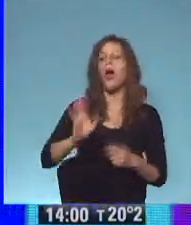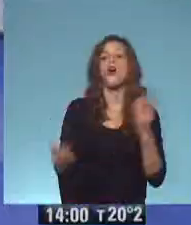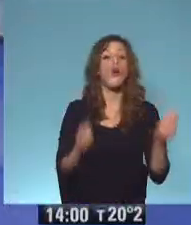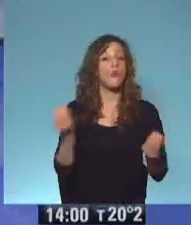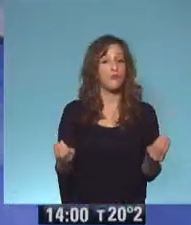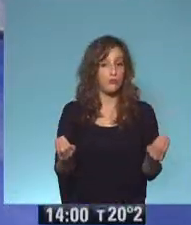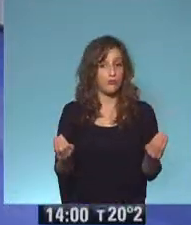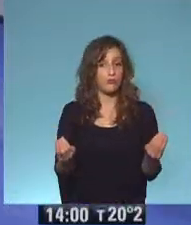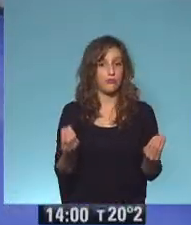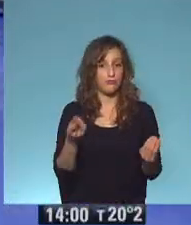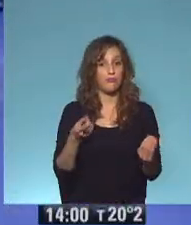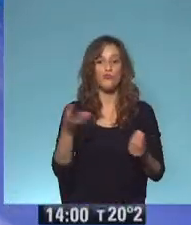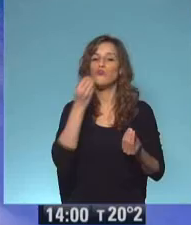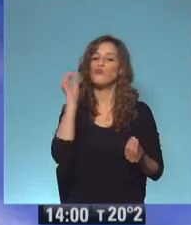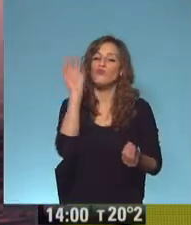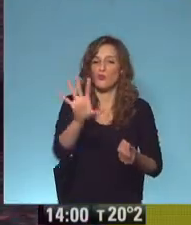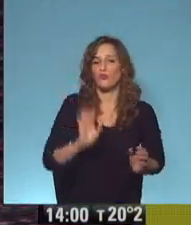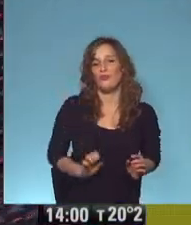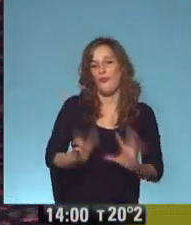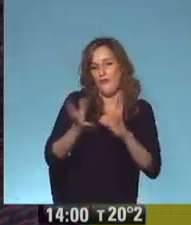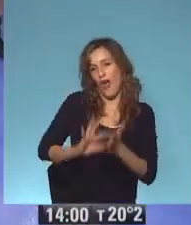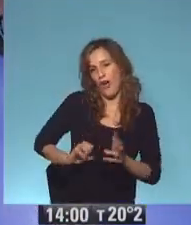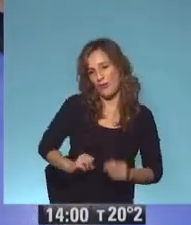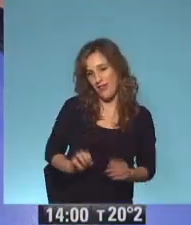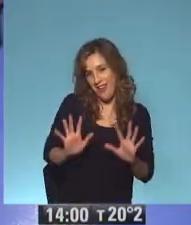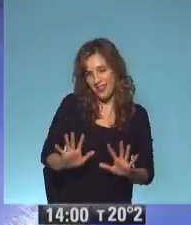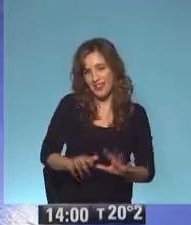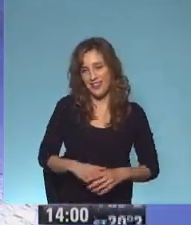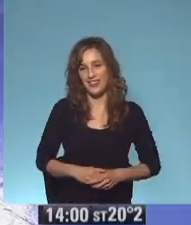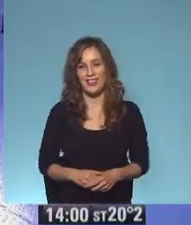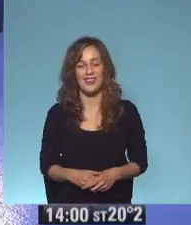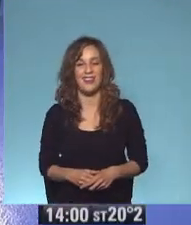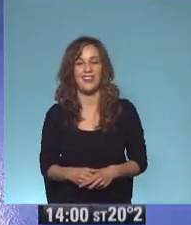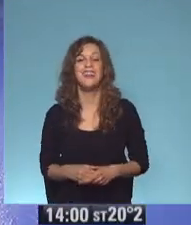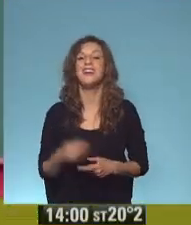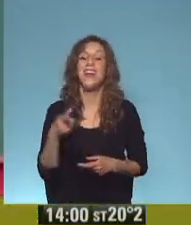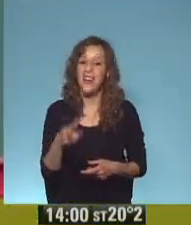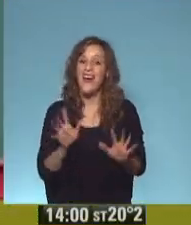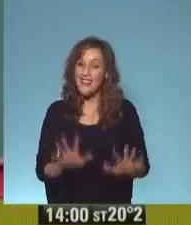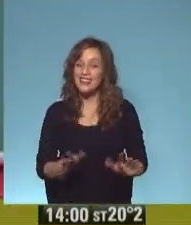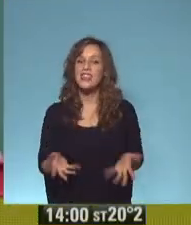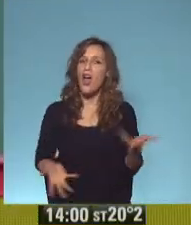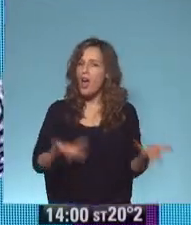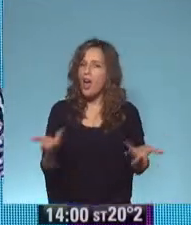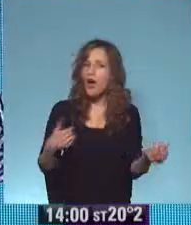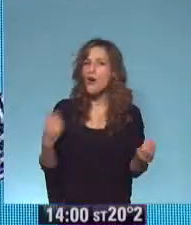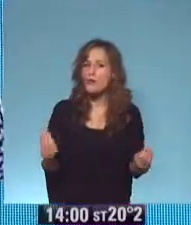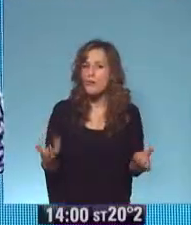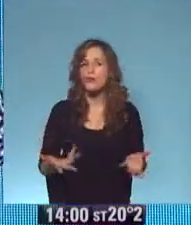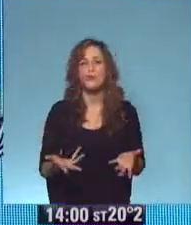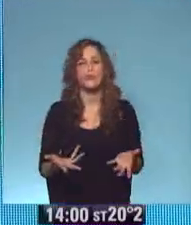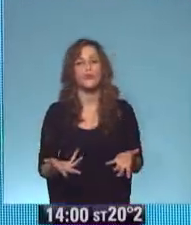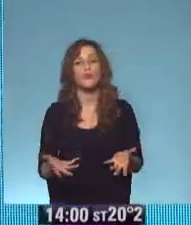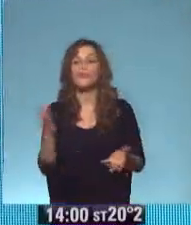beso bola de boliche. Mirá. ¿Beso bola de boliche? Ay, bueno, ahí va. Ahora hay que inventar. ¿Y vos? Ay, no se me ocurre, no pensé. ¿Vas a saludar con un beso? ¿Un